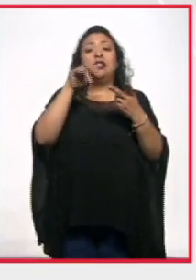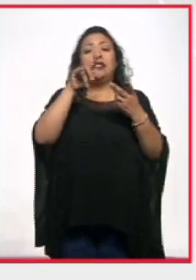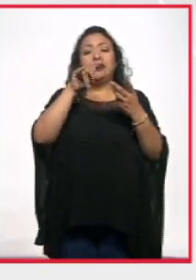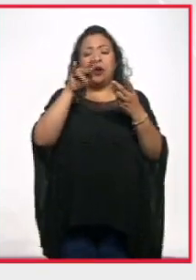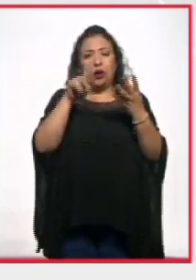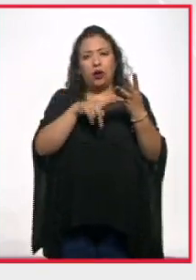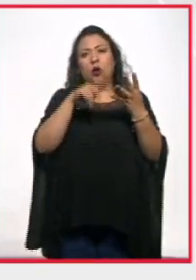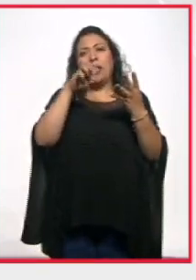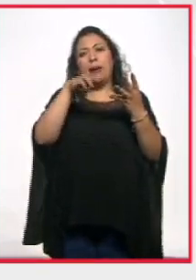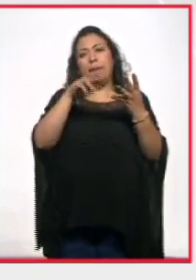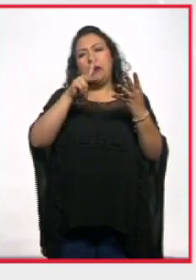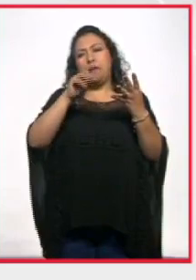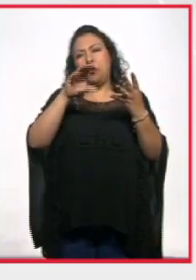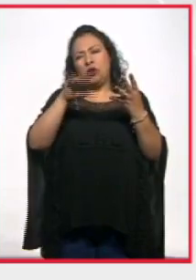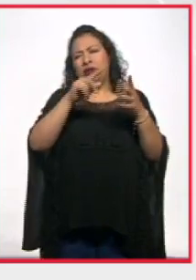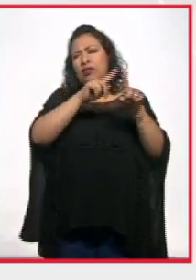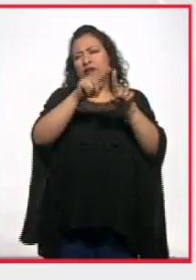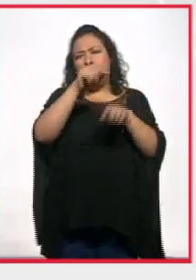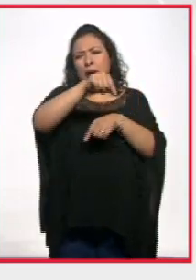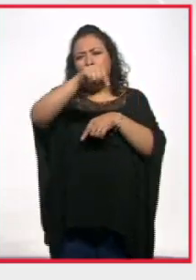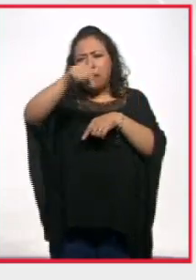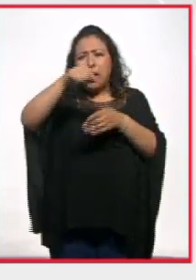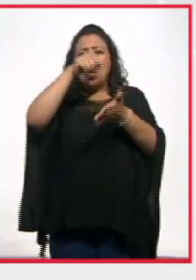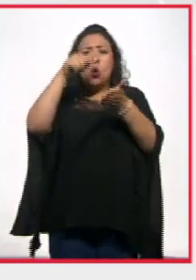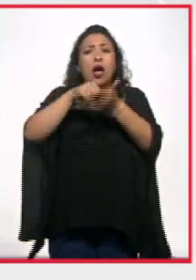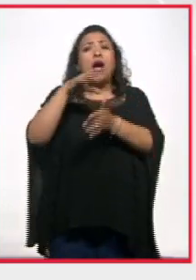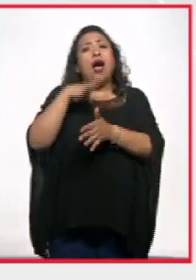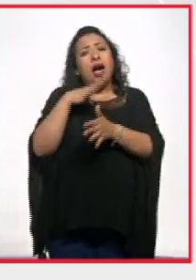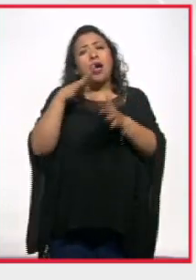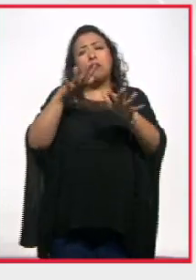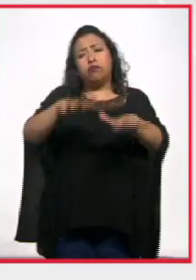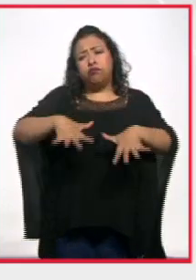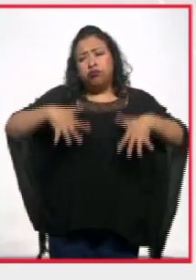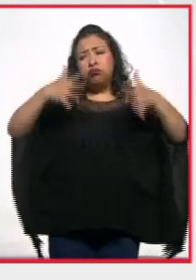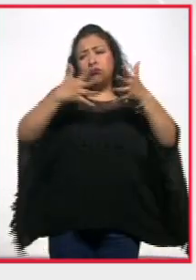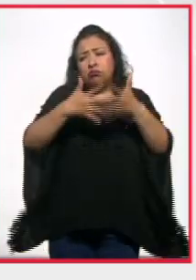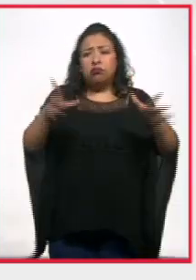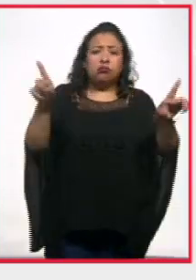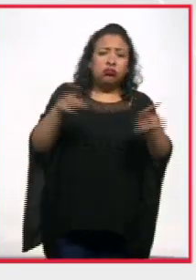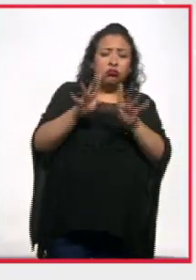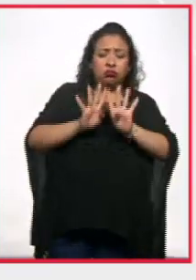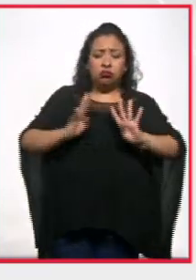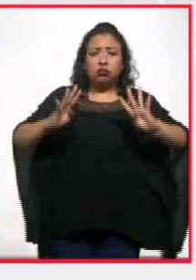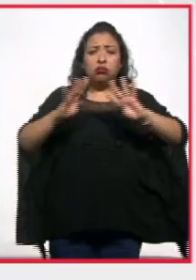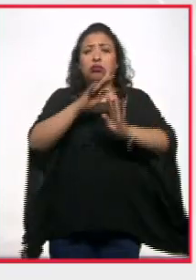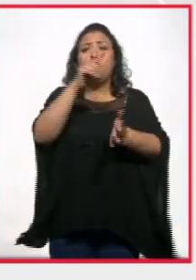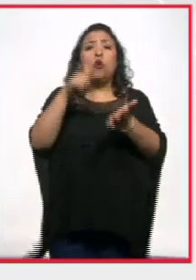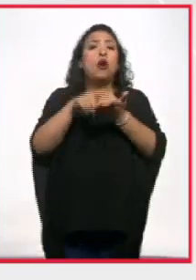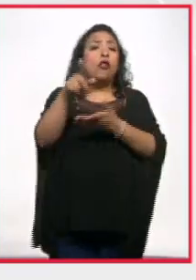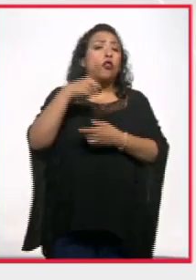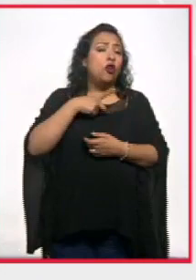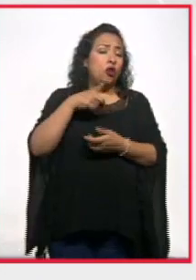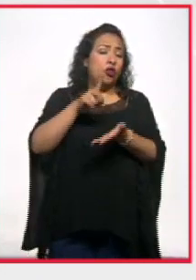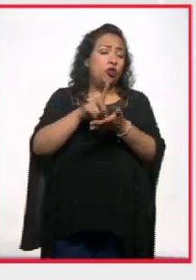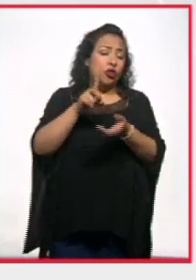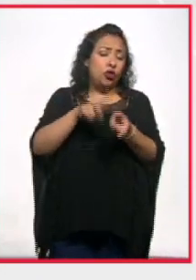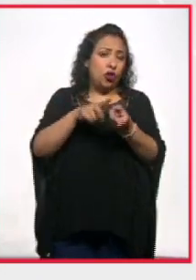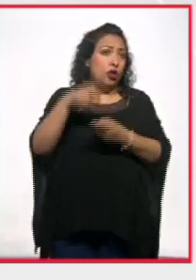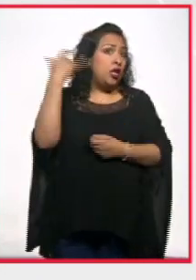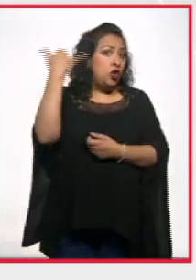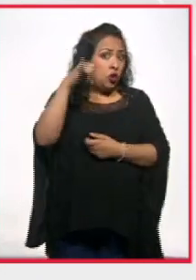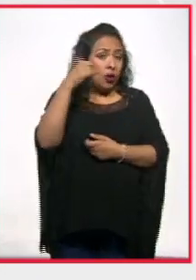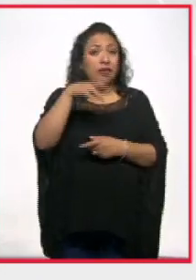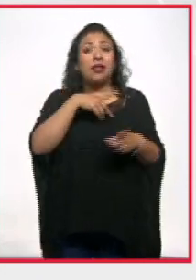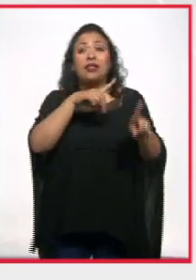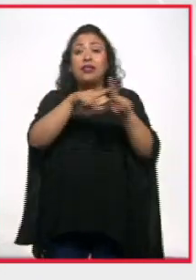M. Ponce, donde va a haber grandes eventos con orquestas, viene la Orquesta Sinfónica de Yucatán. Más de